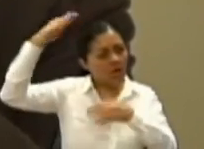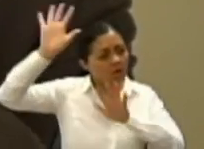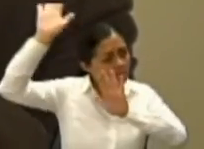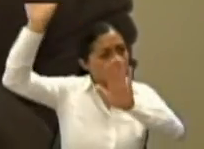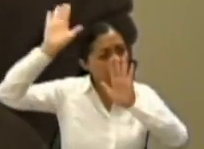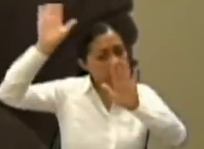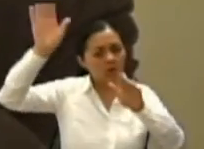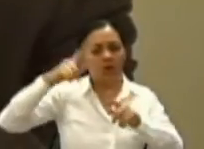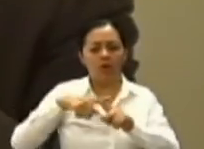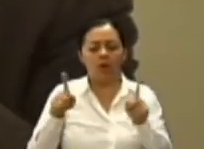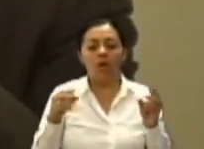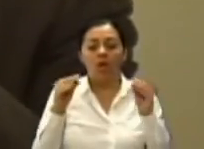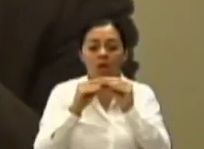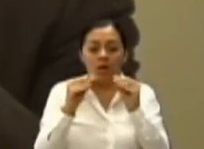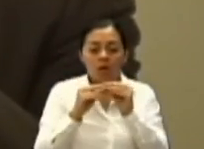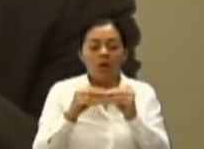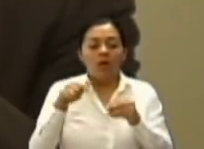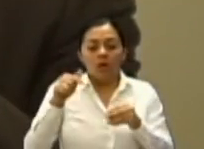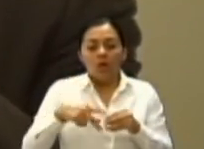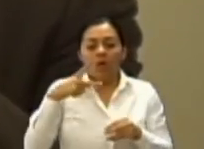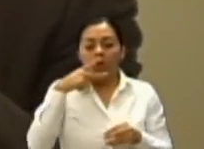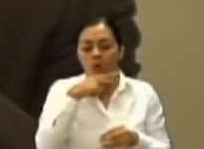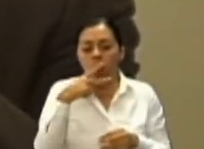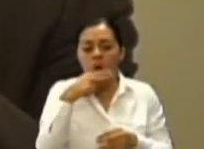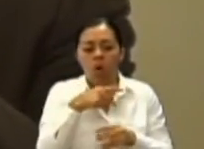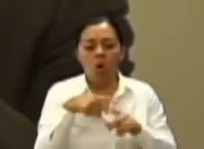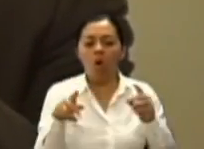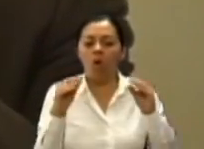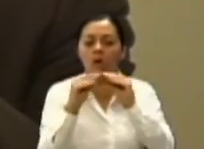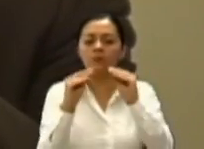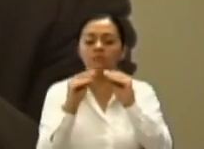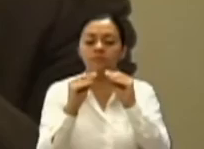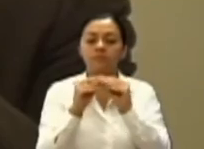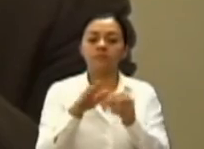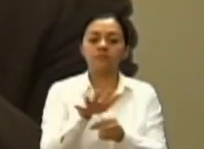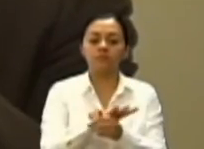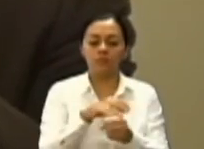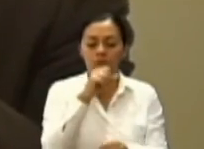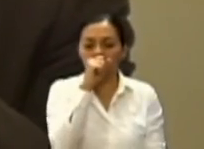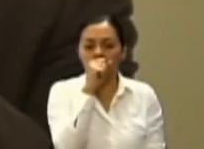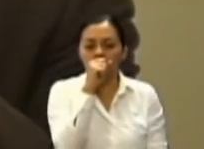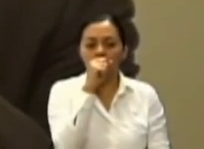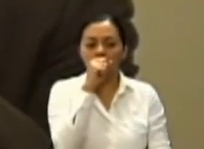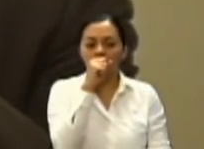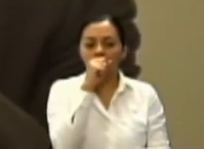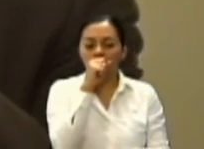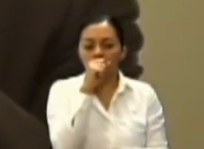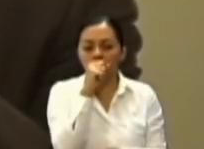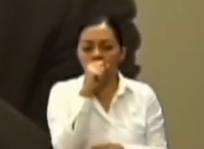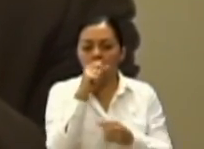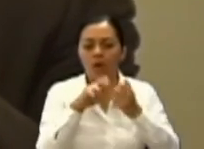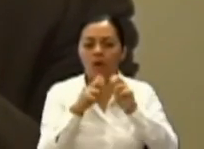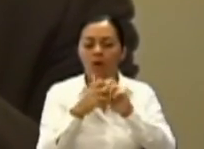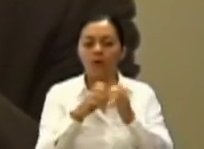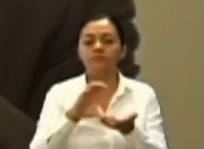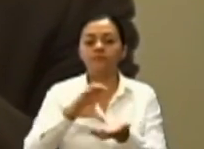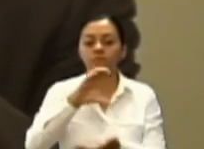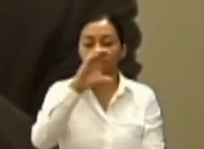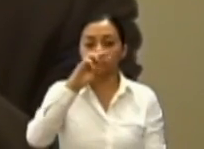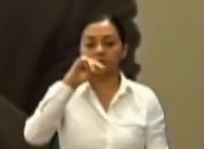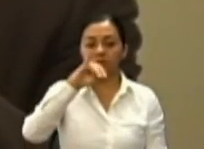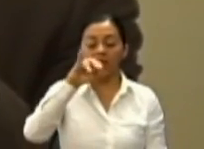se sigue recorriendo las mentiras generaron incidentes en el colegio mejía porque